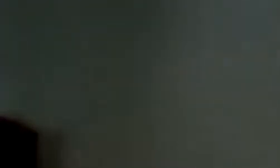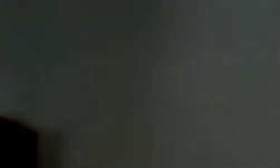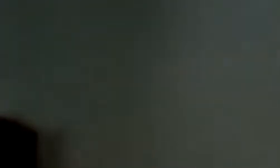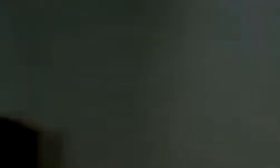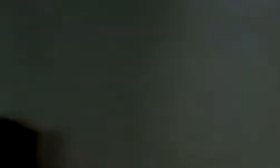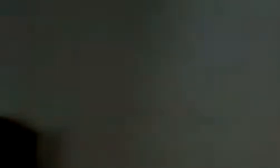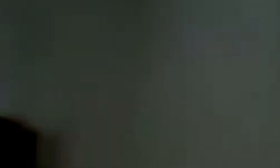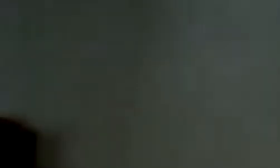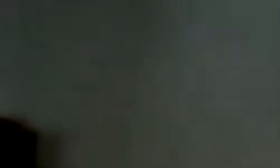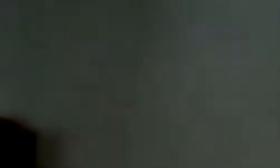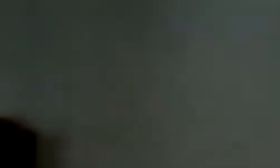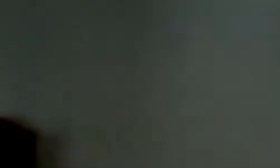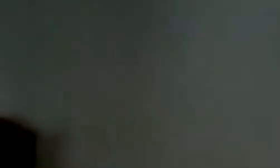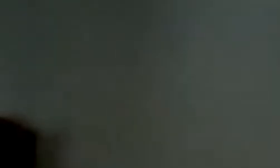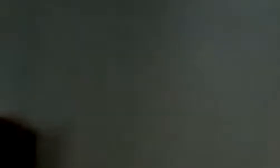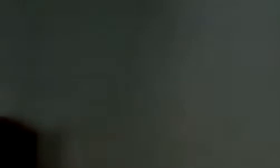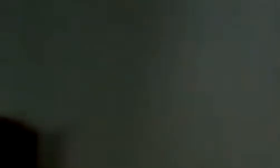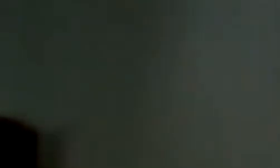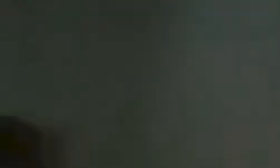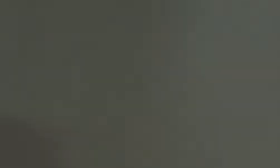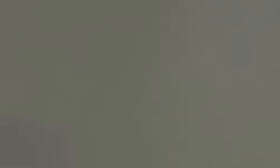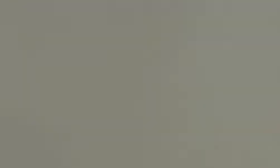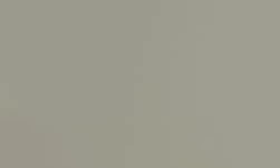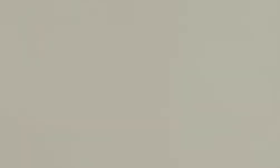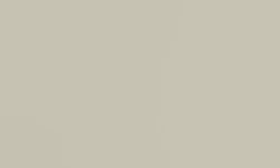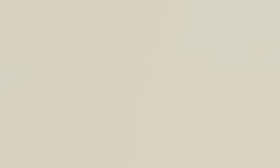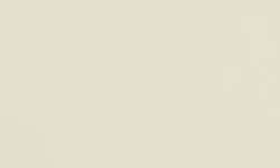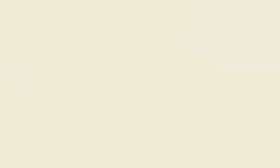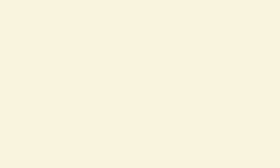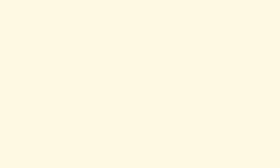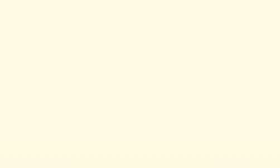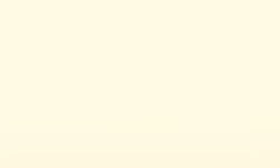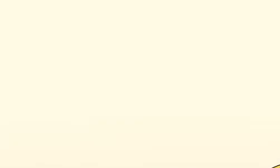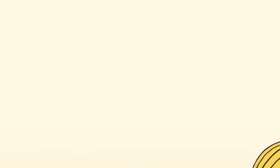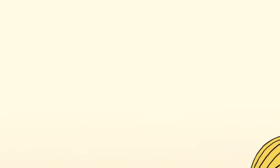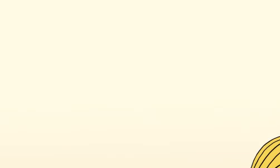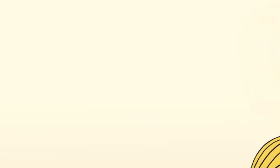pregunta. Si no, como luego tenemos la mesa redonda, al final podremos recoger